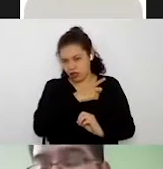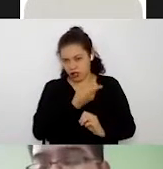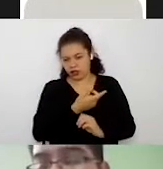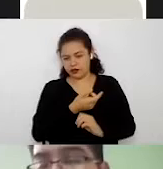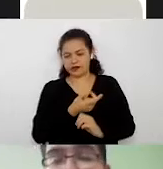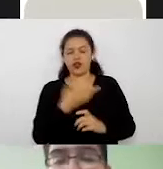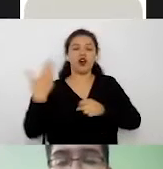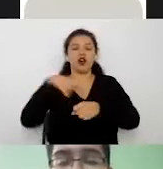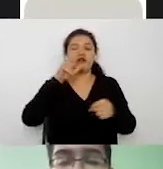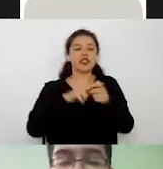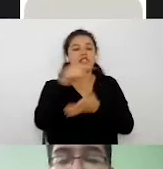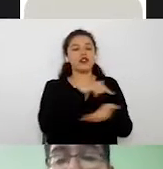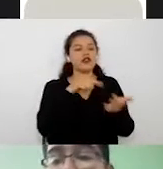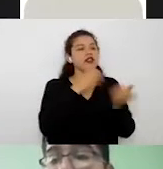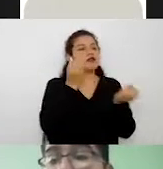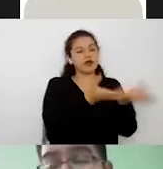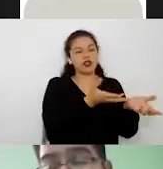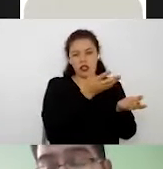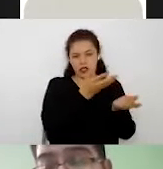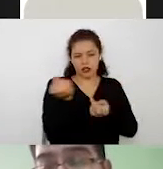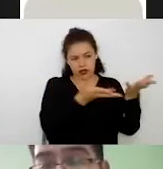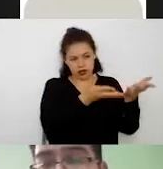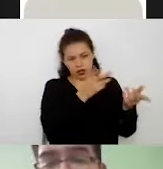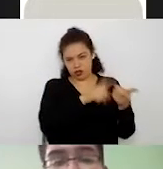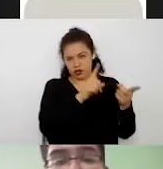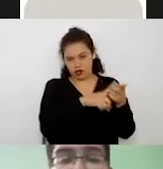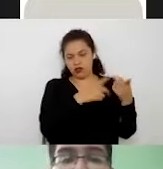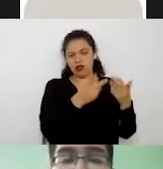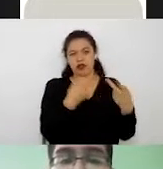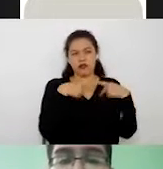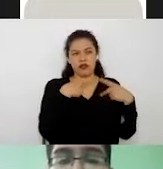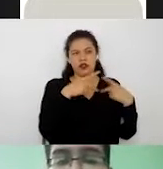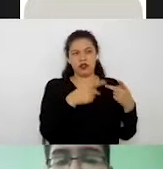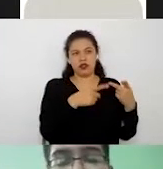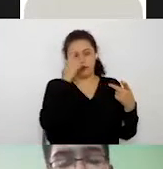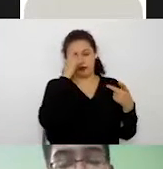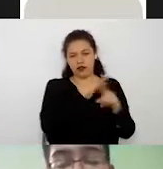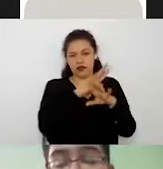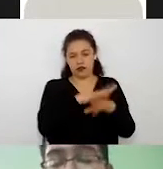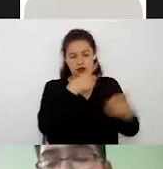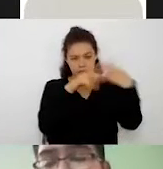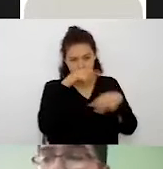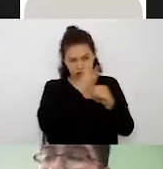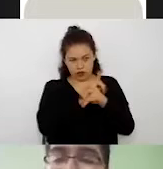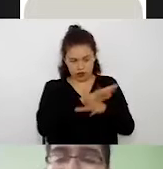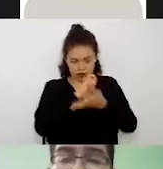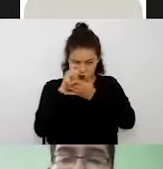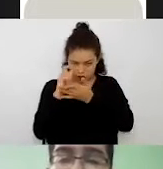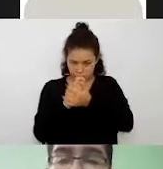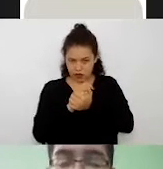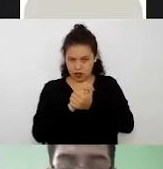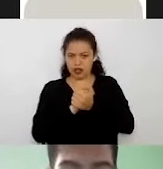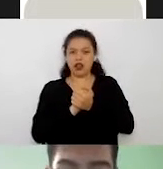hospital se va a ir, el paramédico que llegó, que le dé sus datos. Mucho antes de eso, la brigada